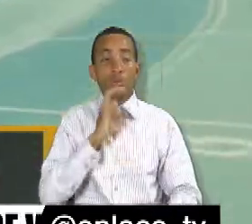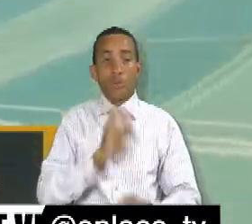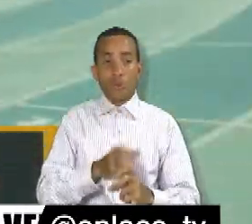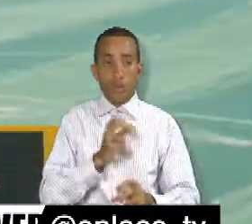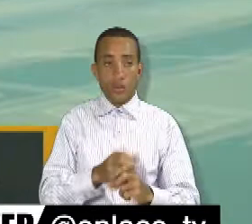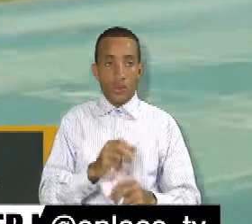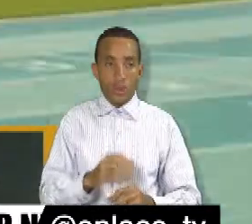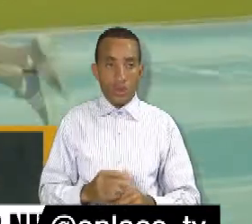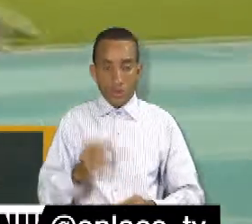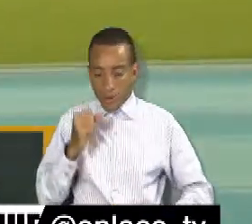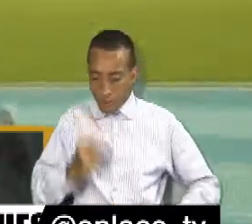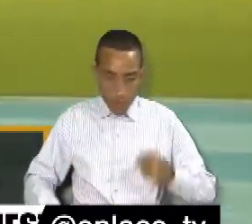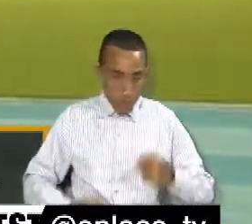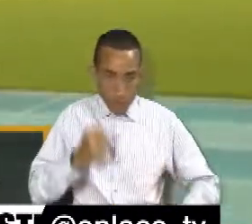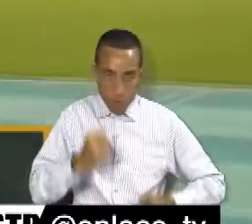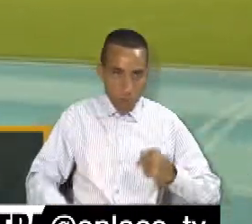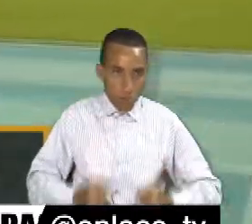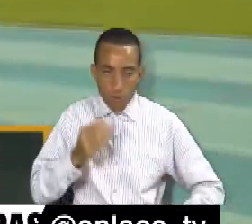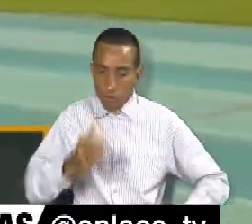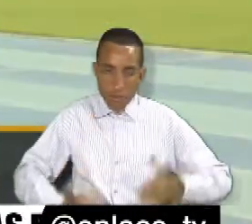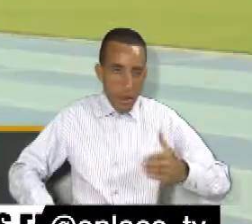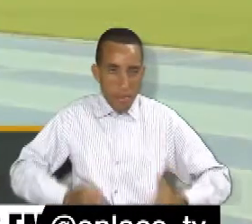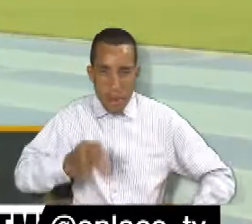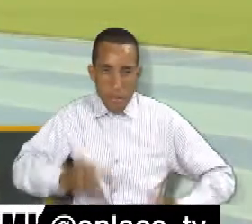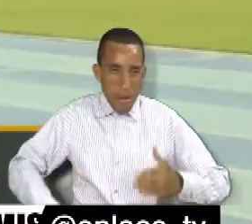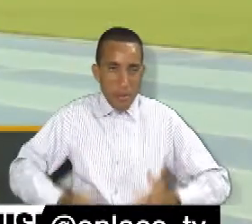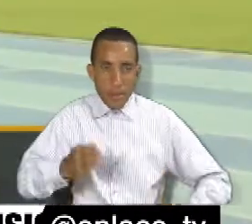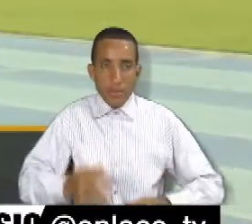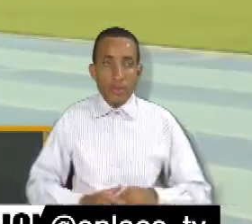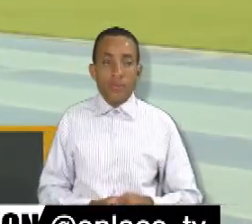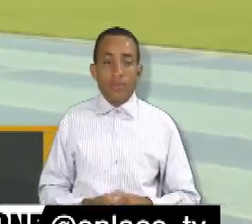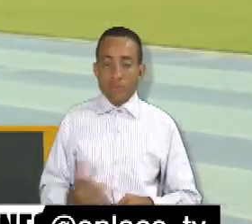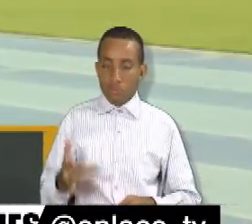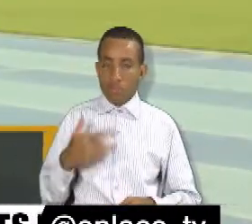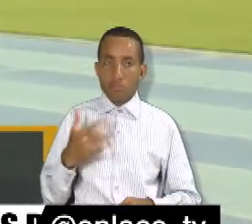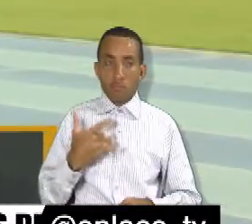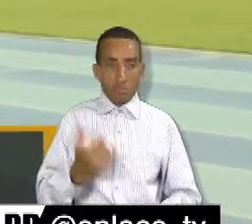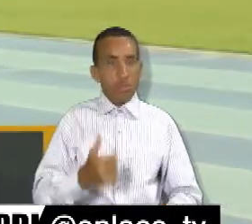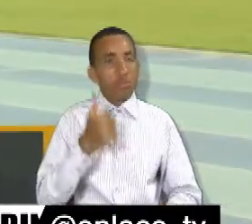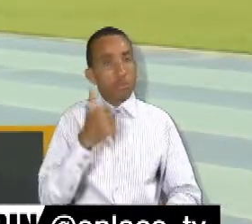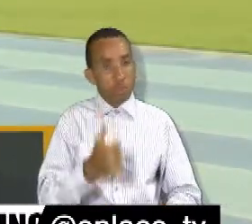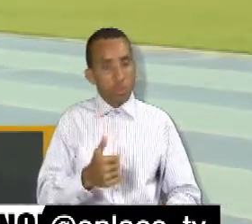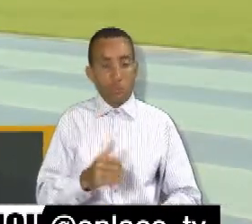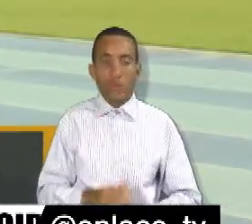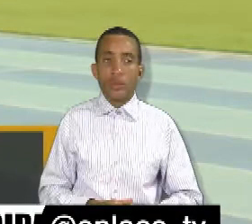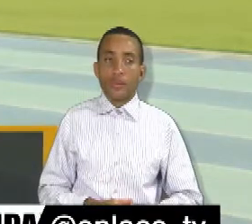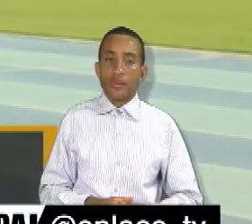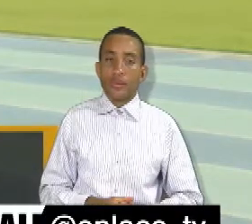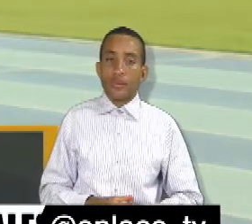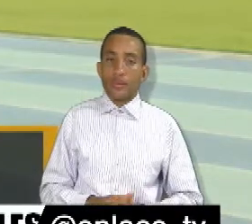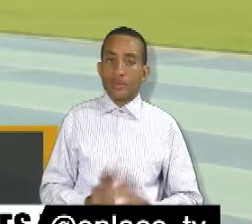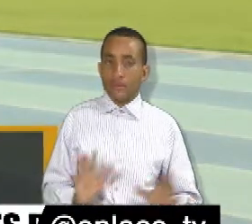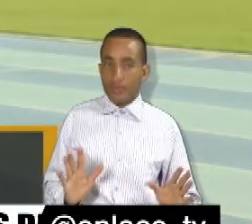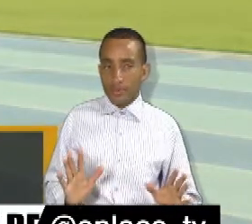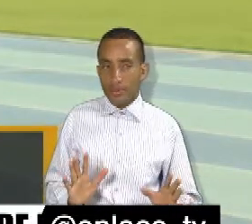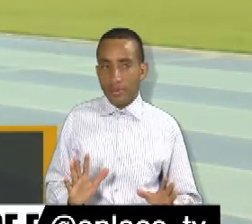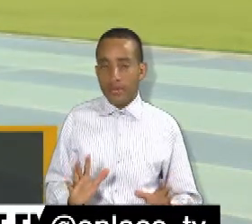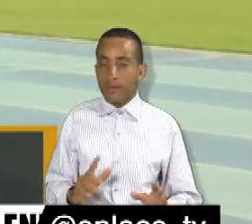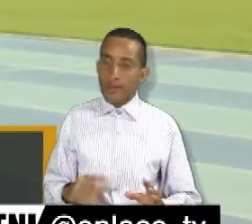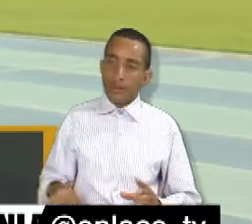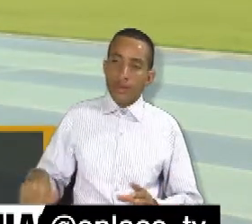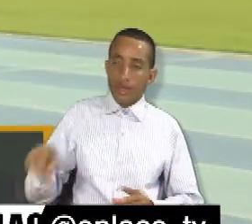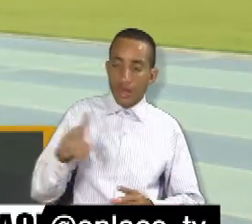sacó todo su potencial en la pista de atletismo. Me sentí muy bien porque acogí un poquito al nivel de